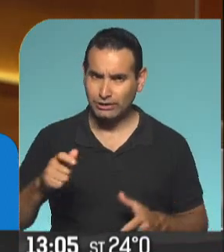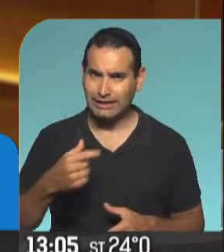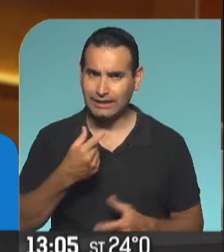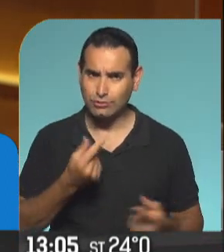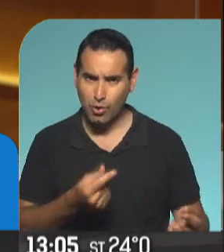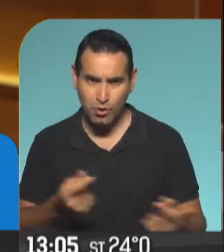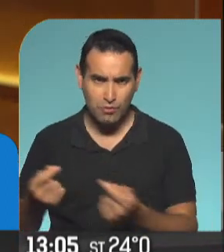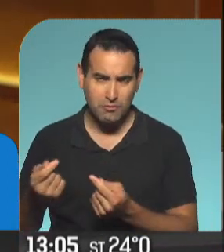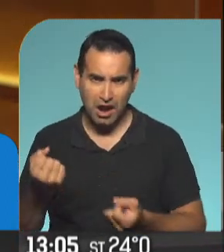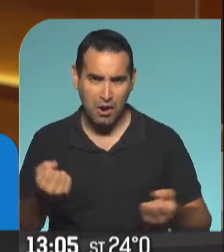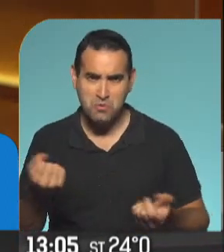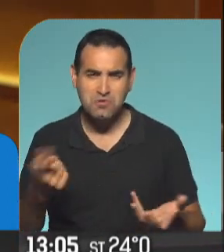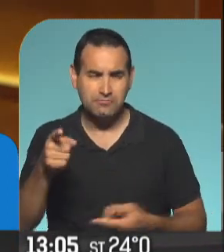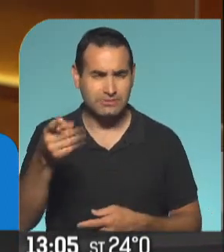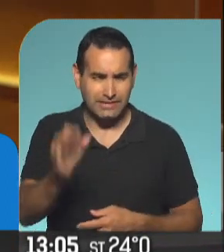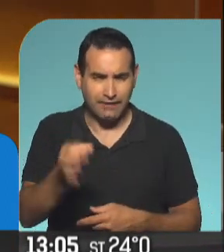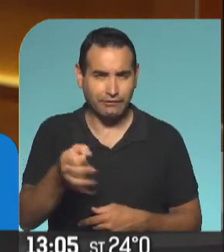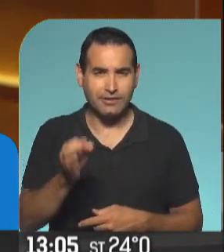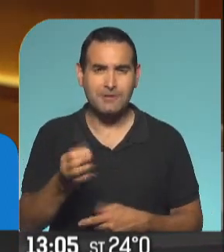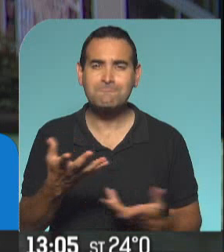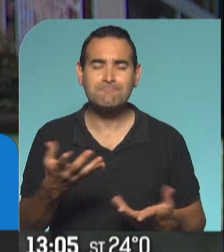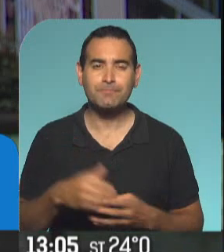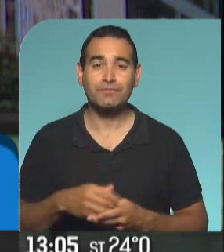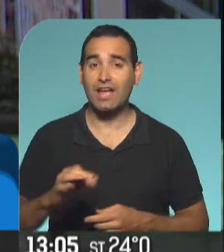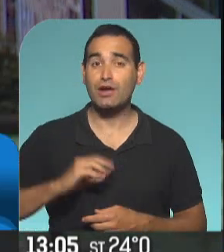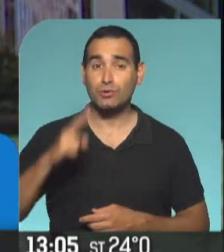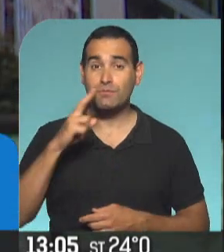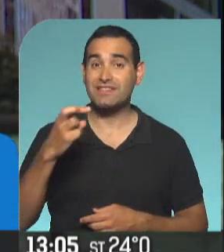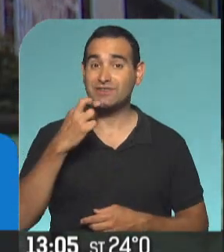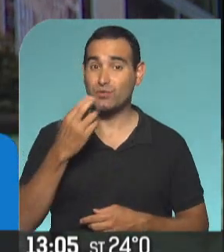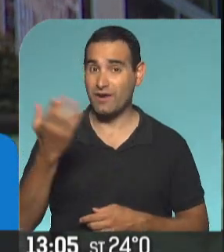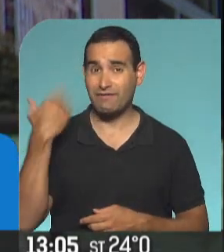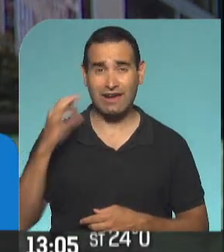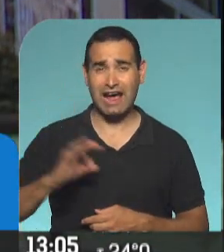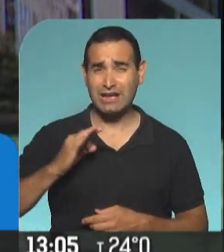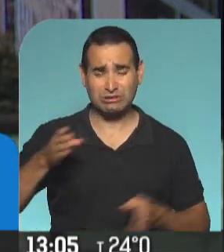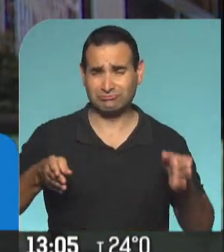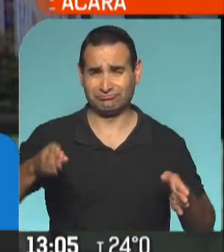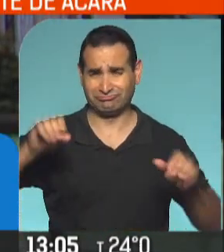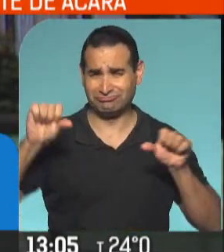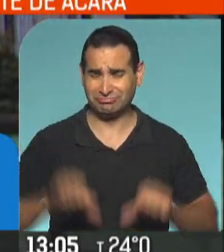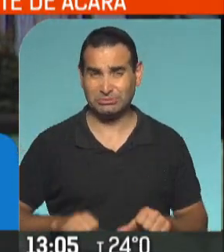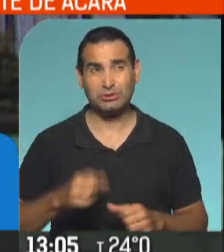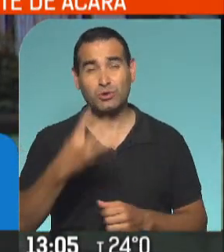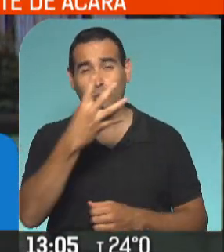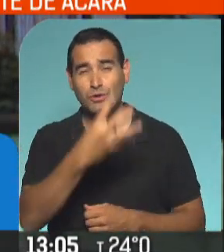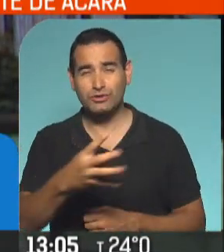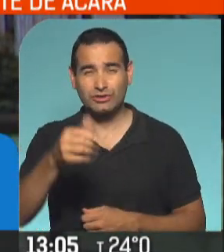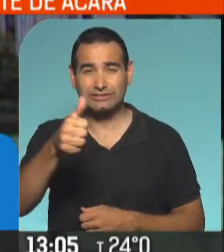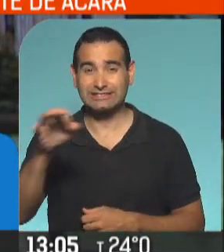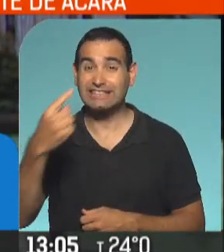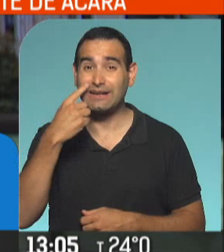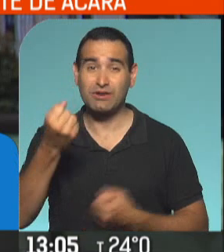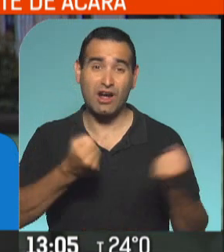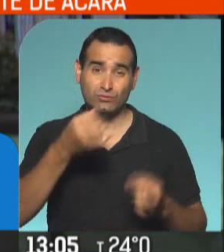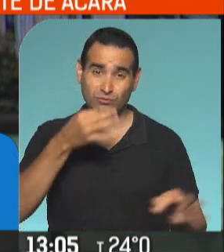ustedes que tienen el termómetro directamente el pobre el año 2019 que era un muy mal año cerramos en 460 mil